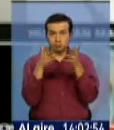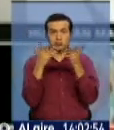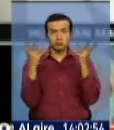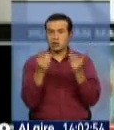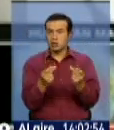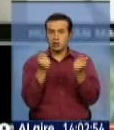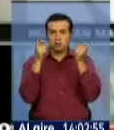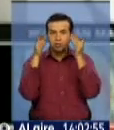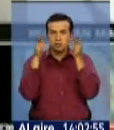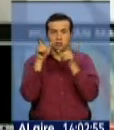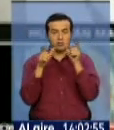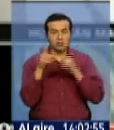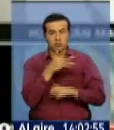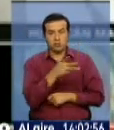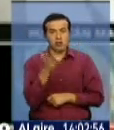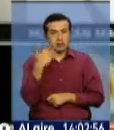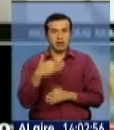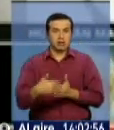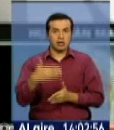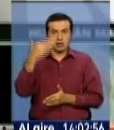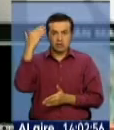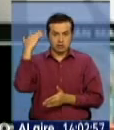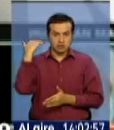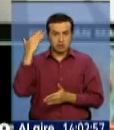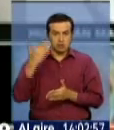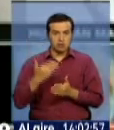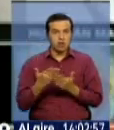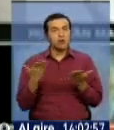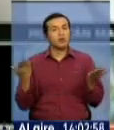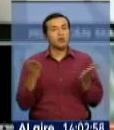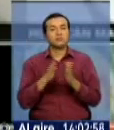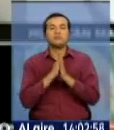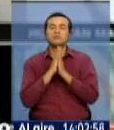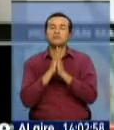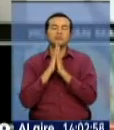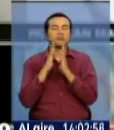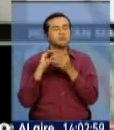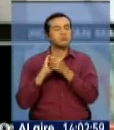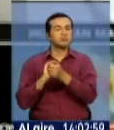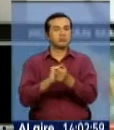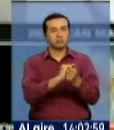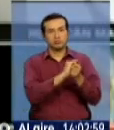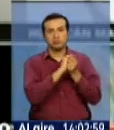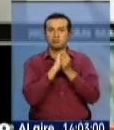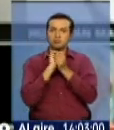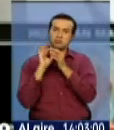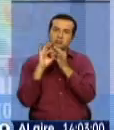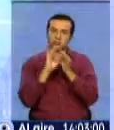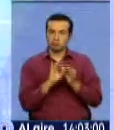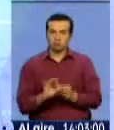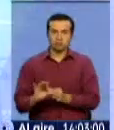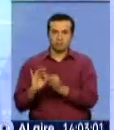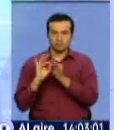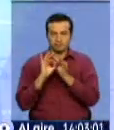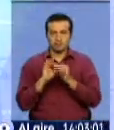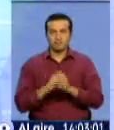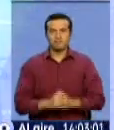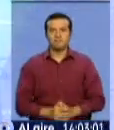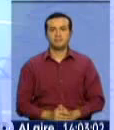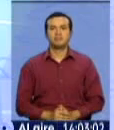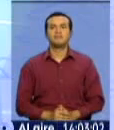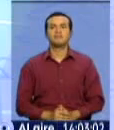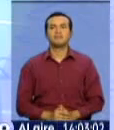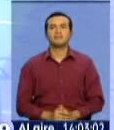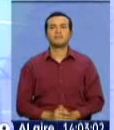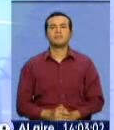forma inmediata a la población, como viene ya ocurriendo, y solo les pido que mantengan solidaridad y que mantengan unidad. Y